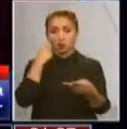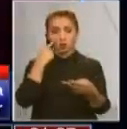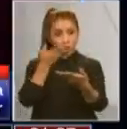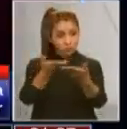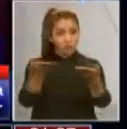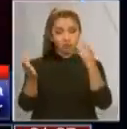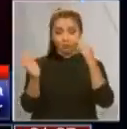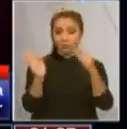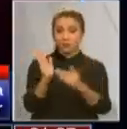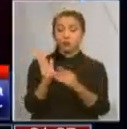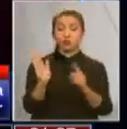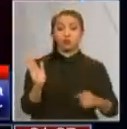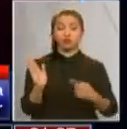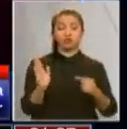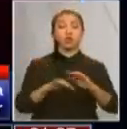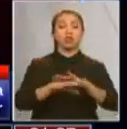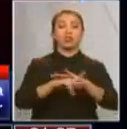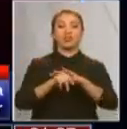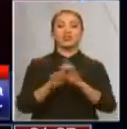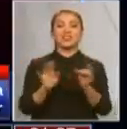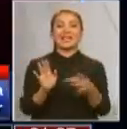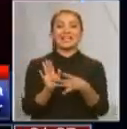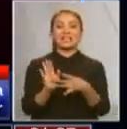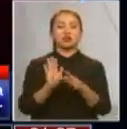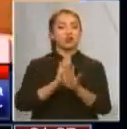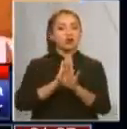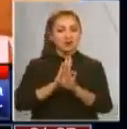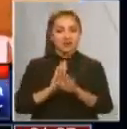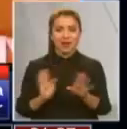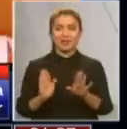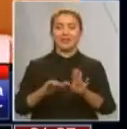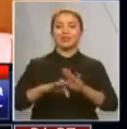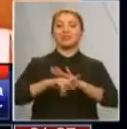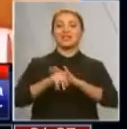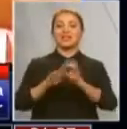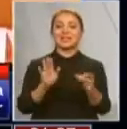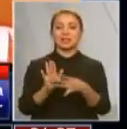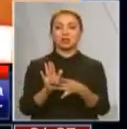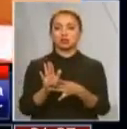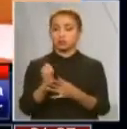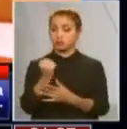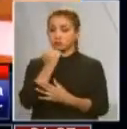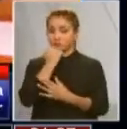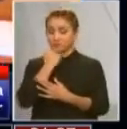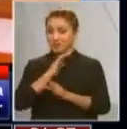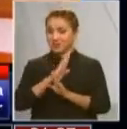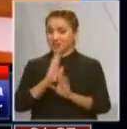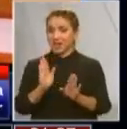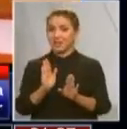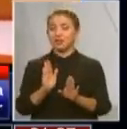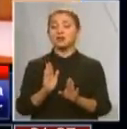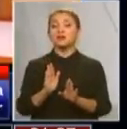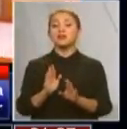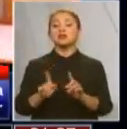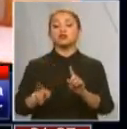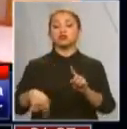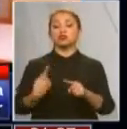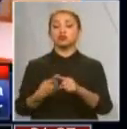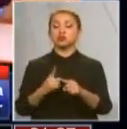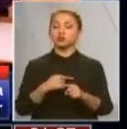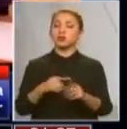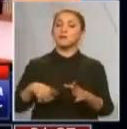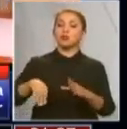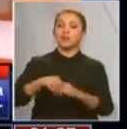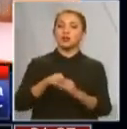hemos cometido delito alguno, que no hemos cometido falta alguna y que hemos estado dentro de